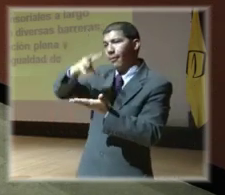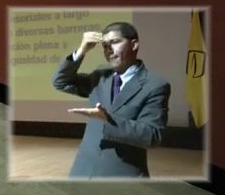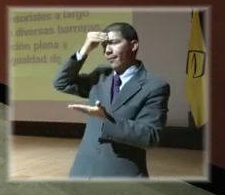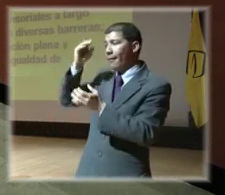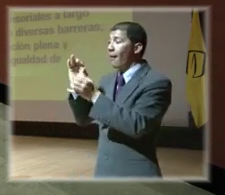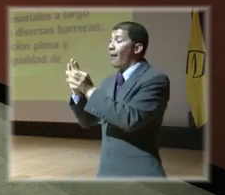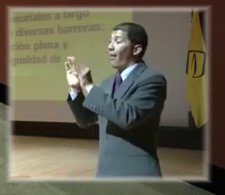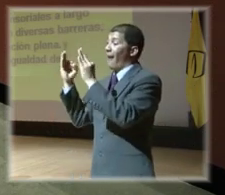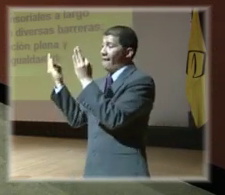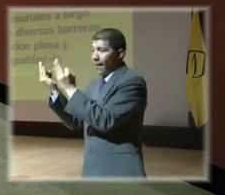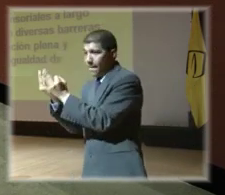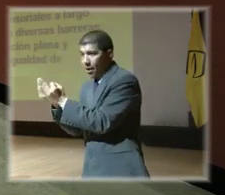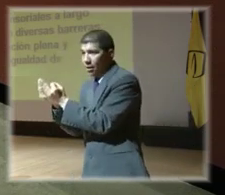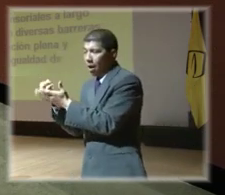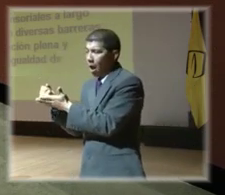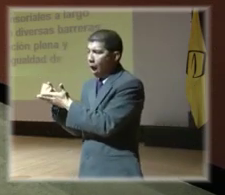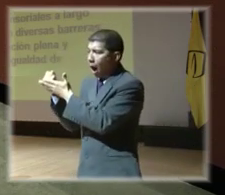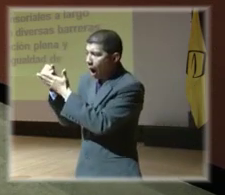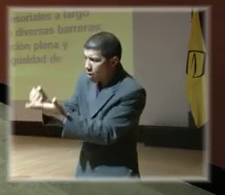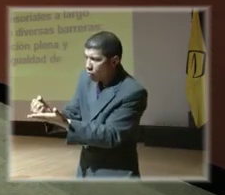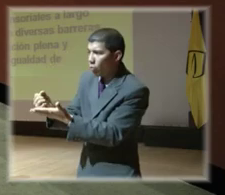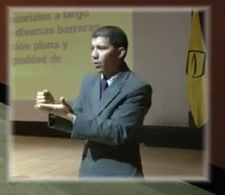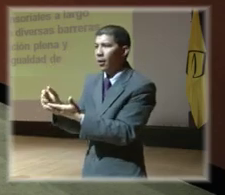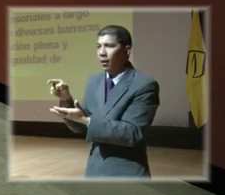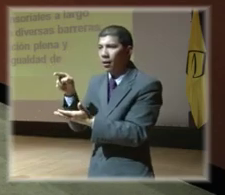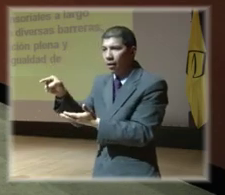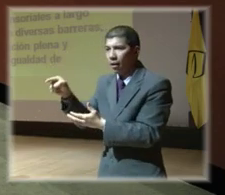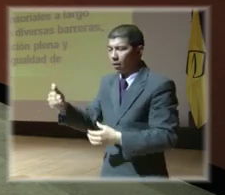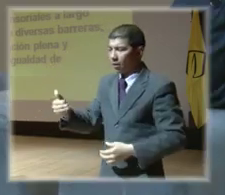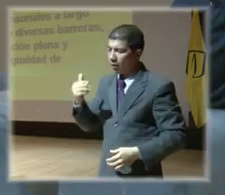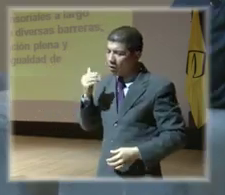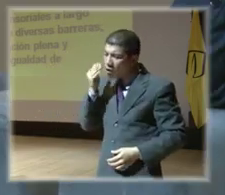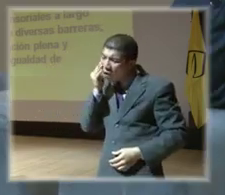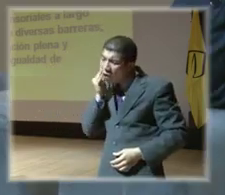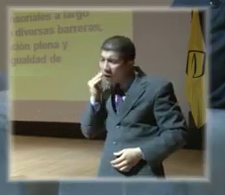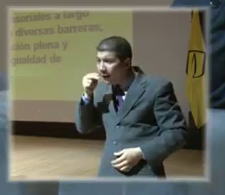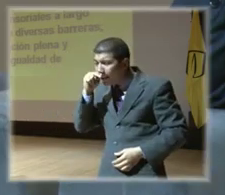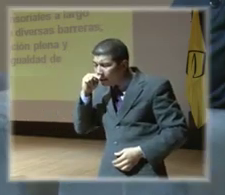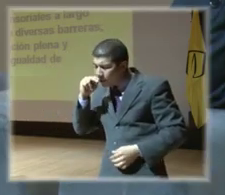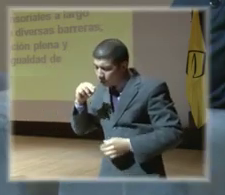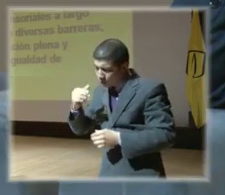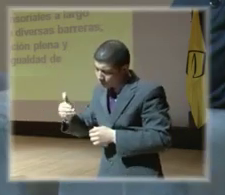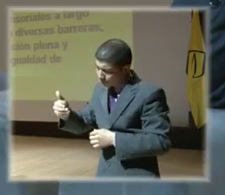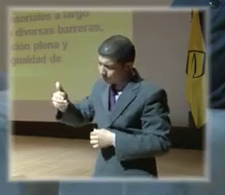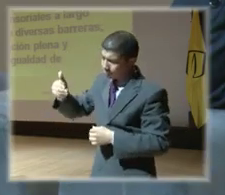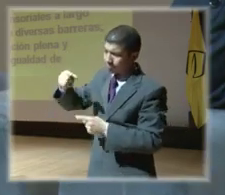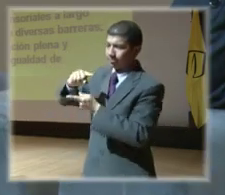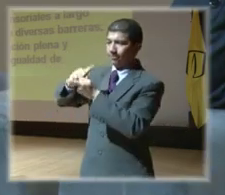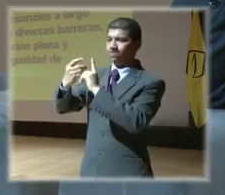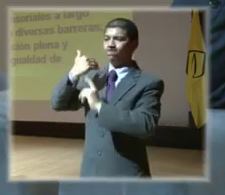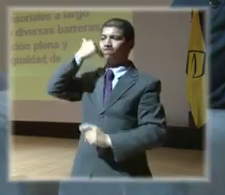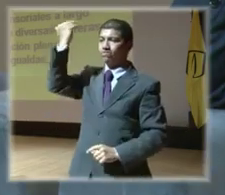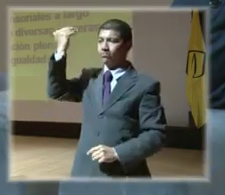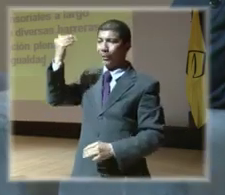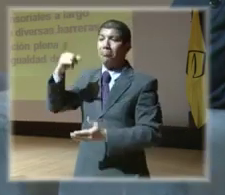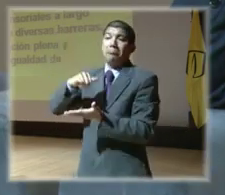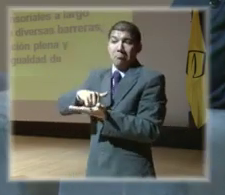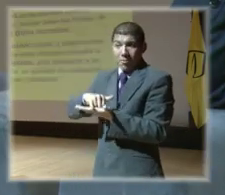proceso, así como ayudan a ese chico a ser joven y a ser adulto, lo van a ayudar luego como ciudadano a